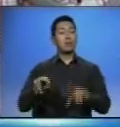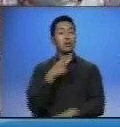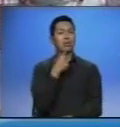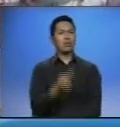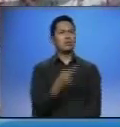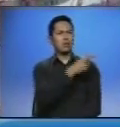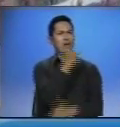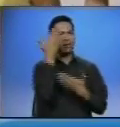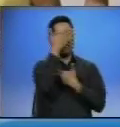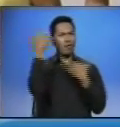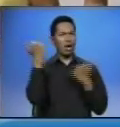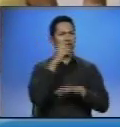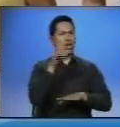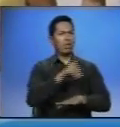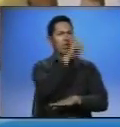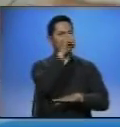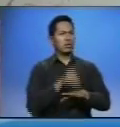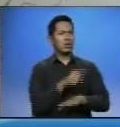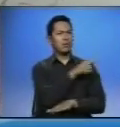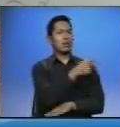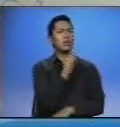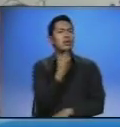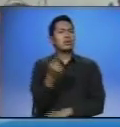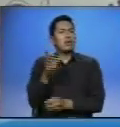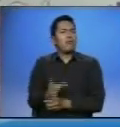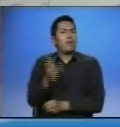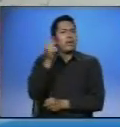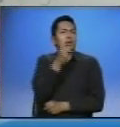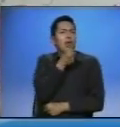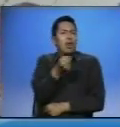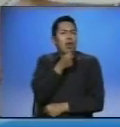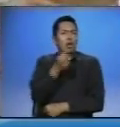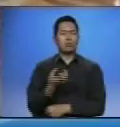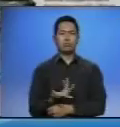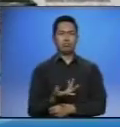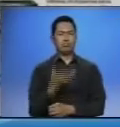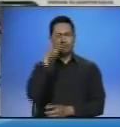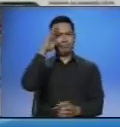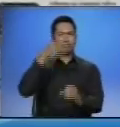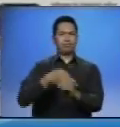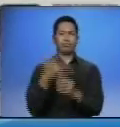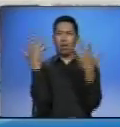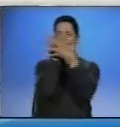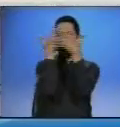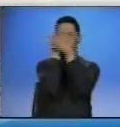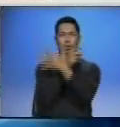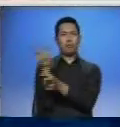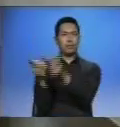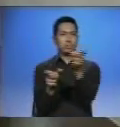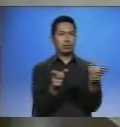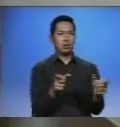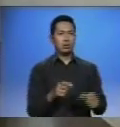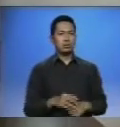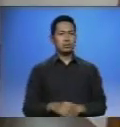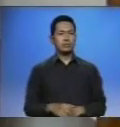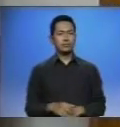falsa directiva que se está tomando el nombre de la FENAPE con el objetivo de confundir a la opinión pública.